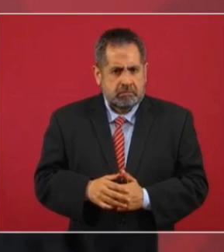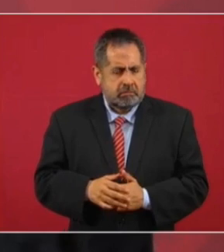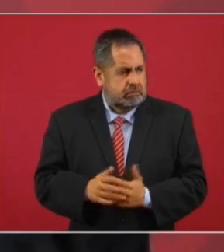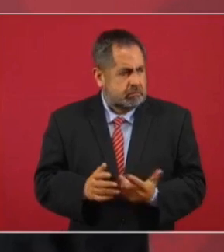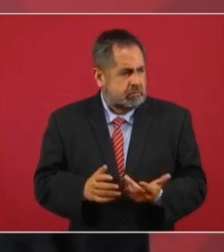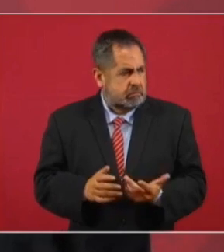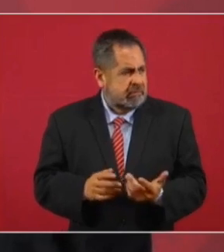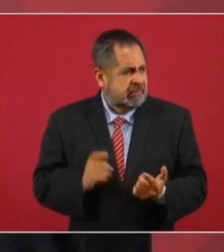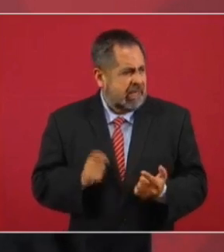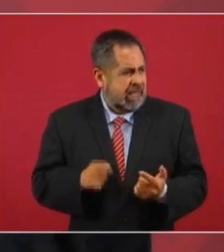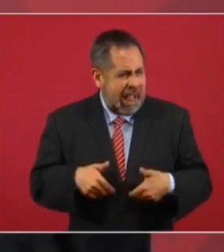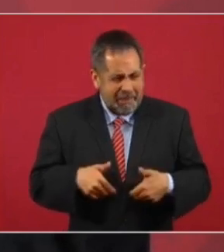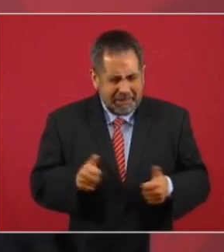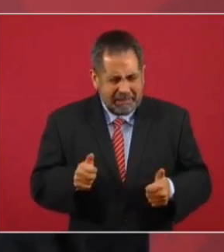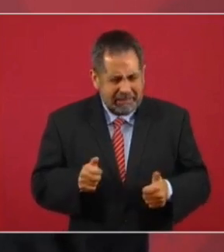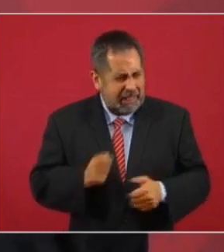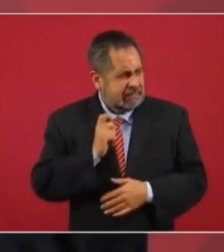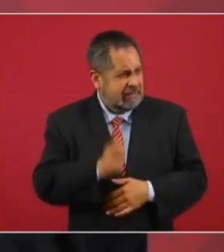¿y qué es eso?